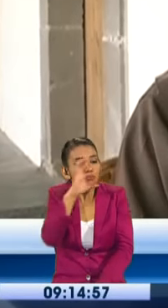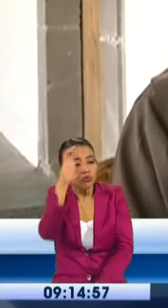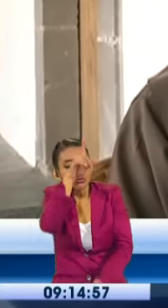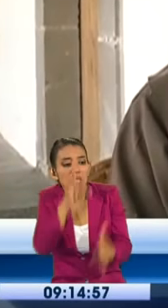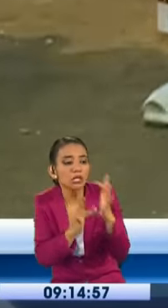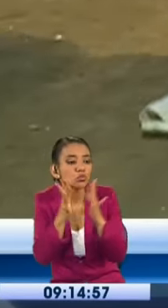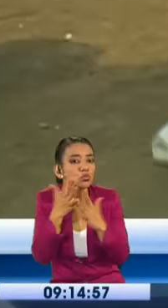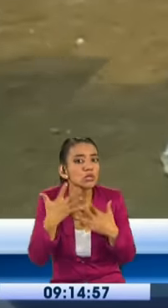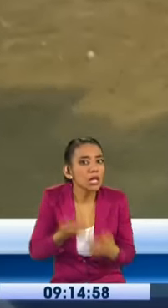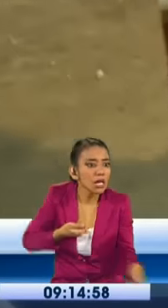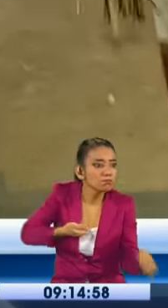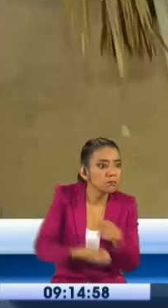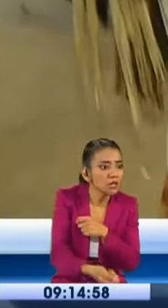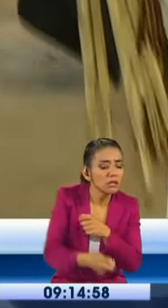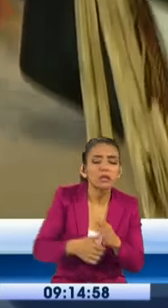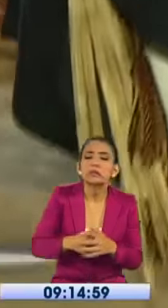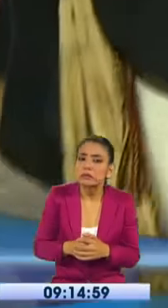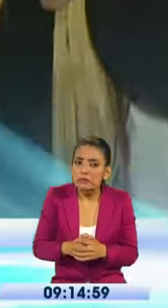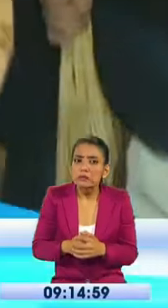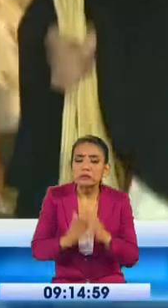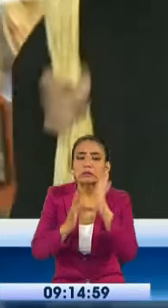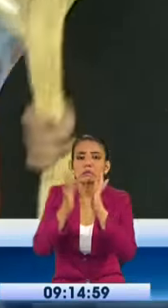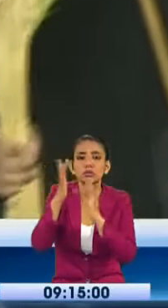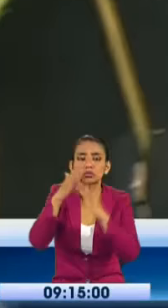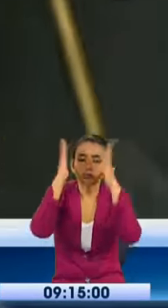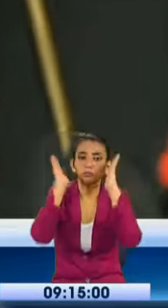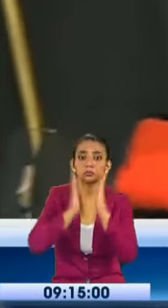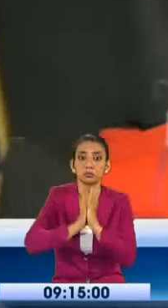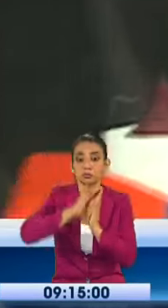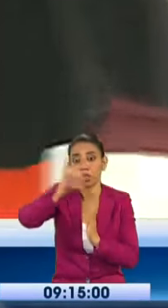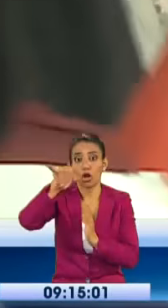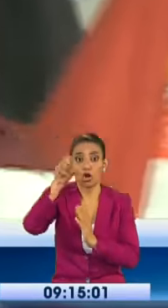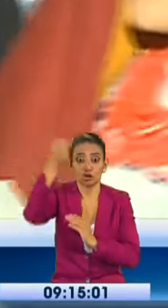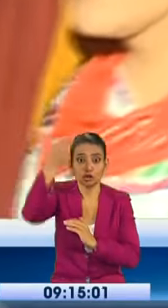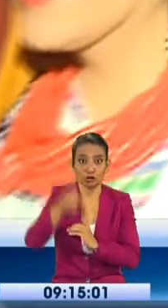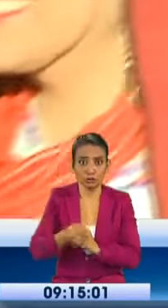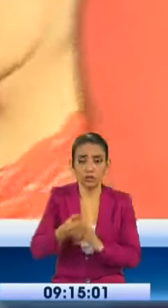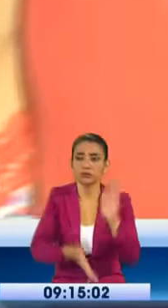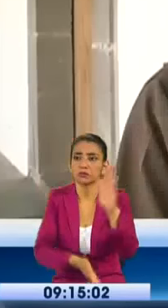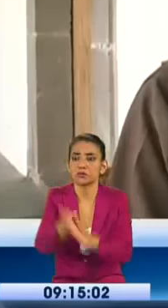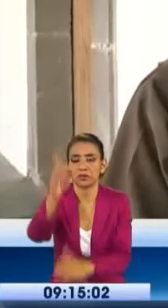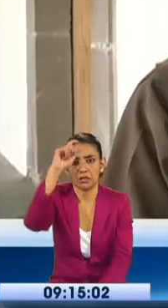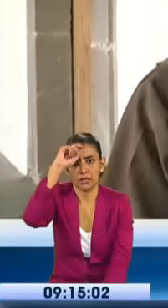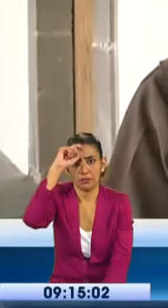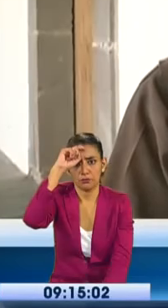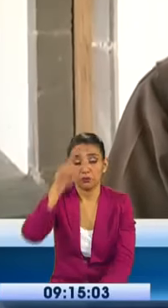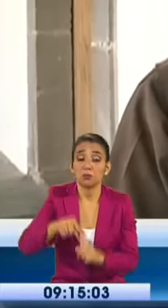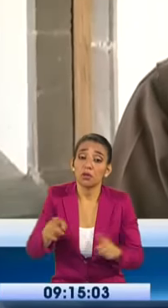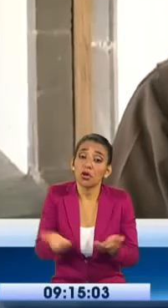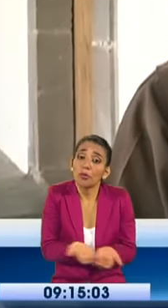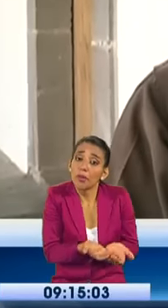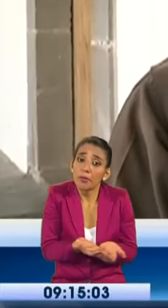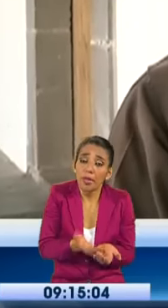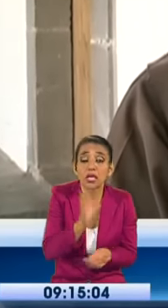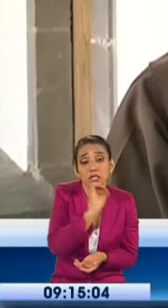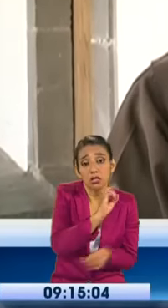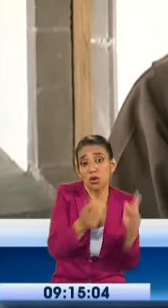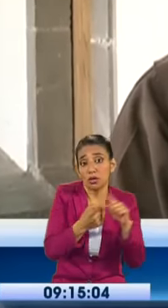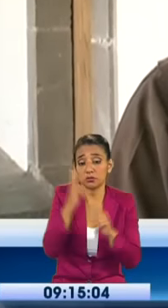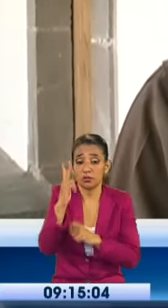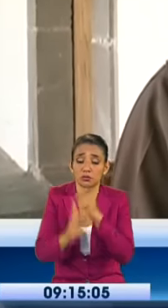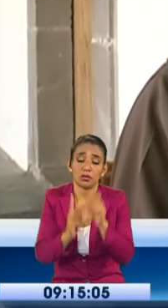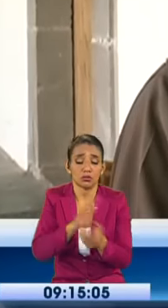para matarlo. Jesús, María y José viajaron a Egipto y todo niño de 0 a 2 años murió. Como lo habían precisado sus adivinos,